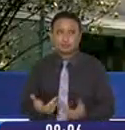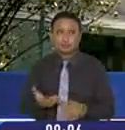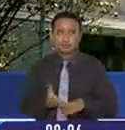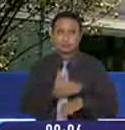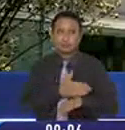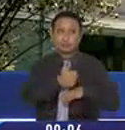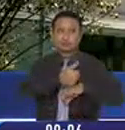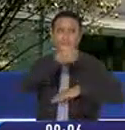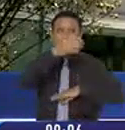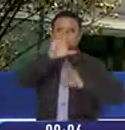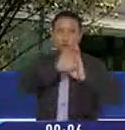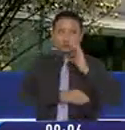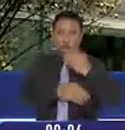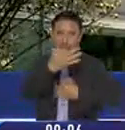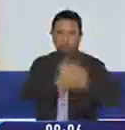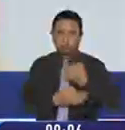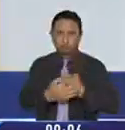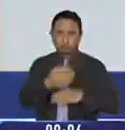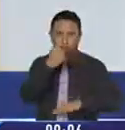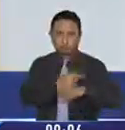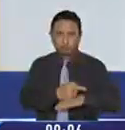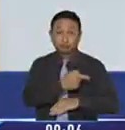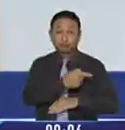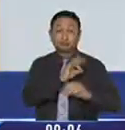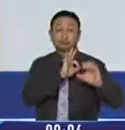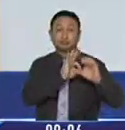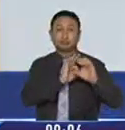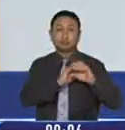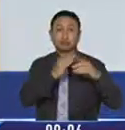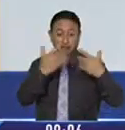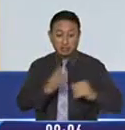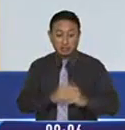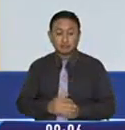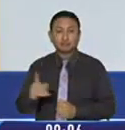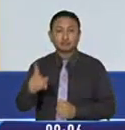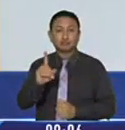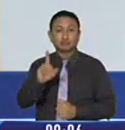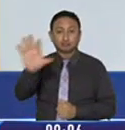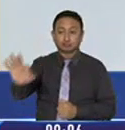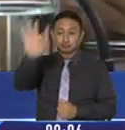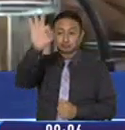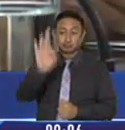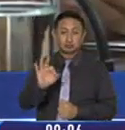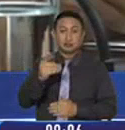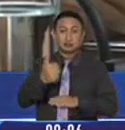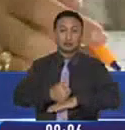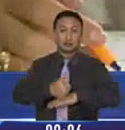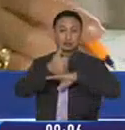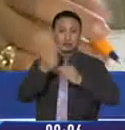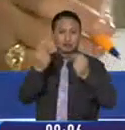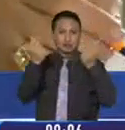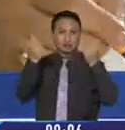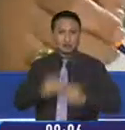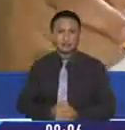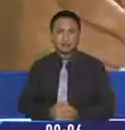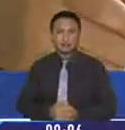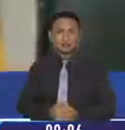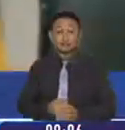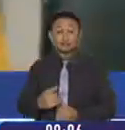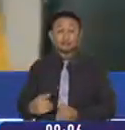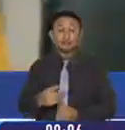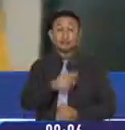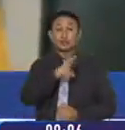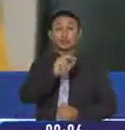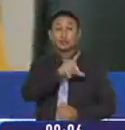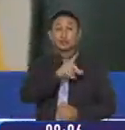Corte Constitucional, que ordenó al Consejo de Participación la selección y designación de esa autoridad, algo que al parecer a Ulloa no le